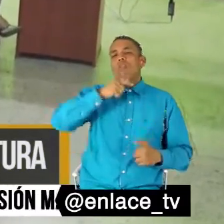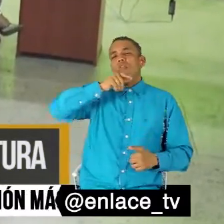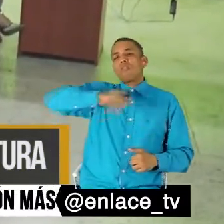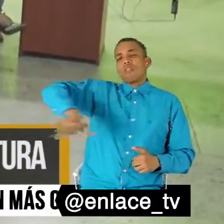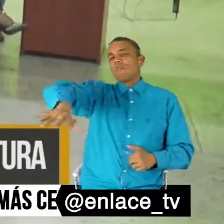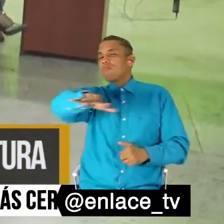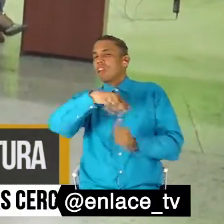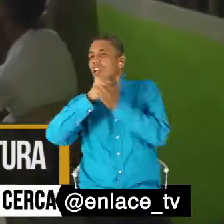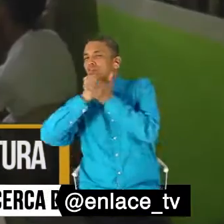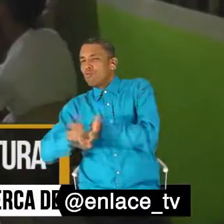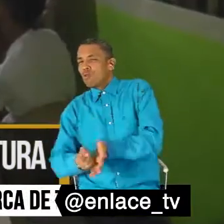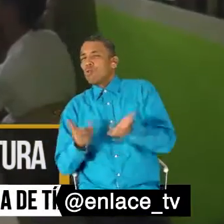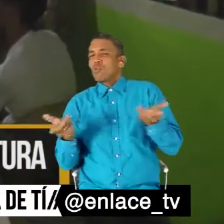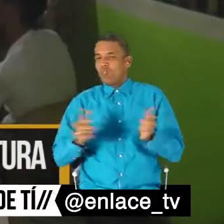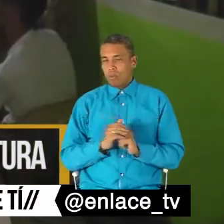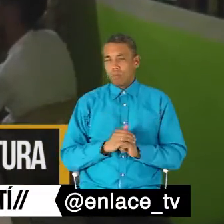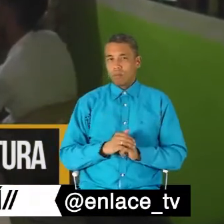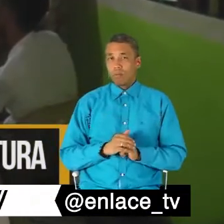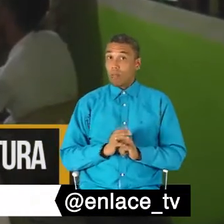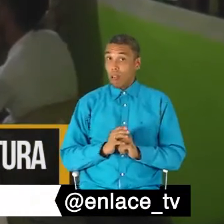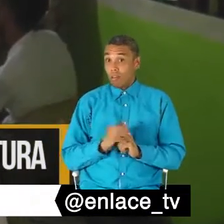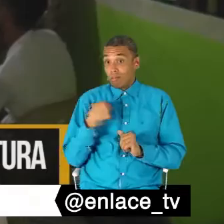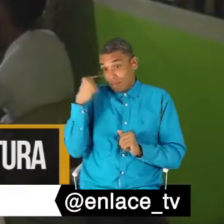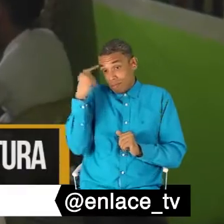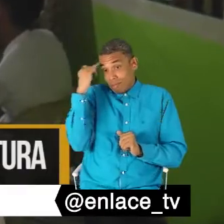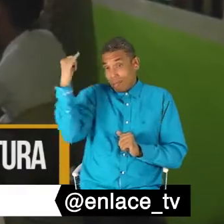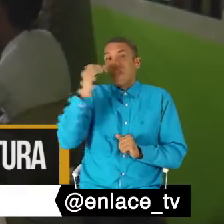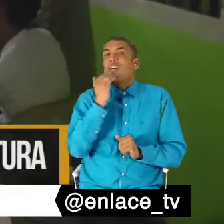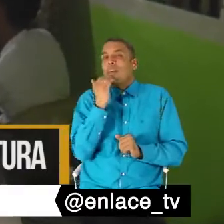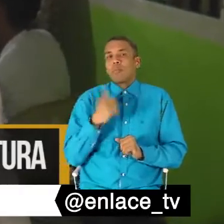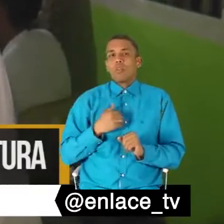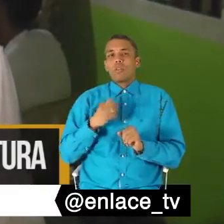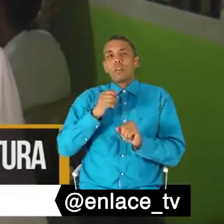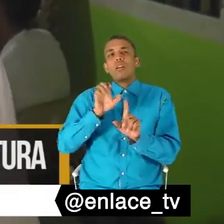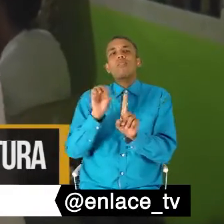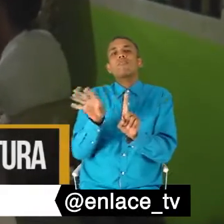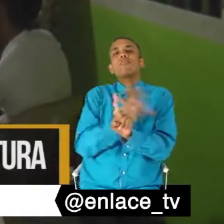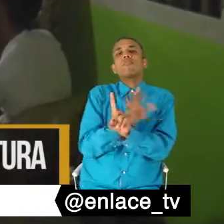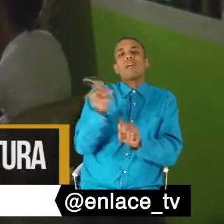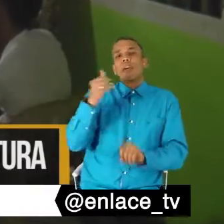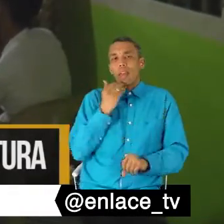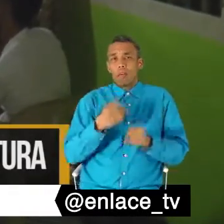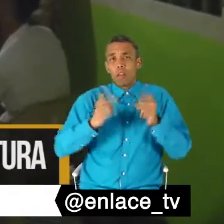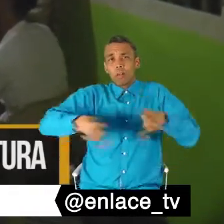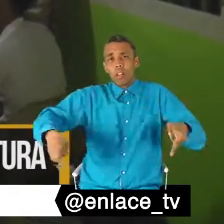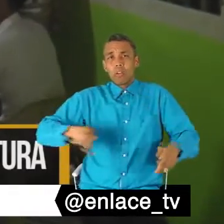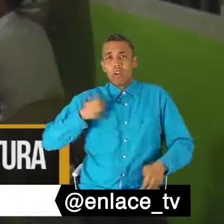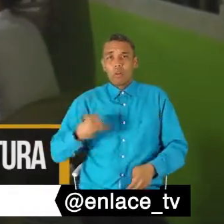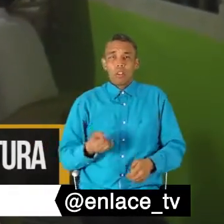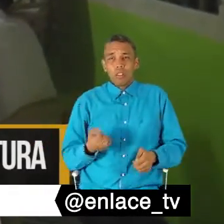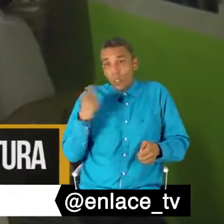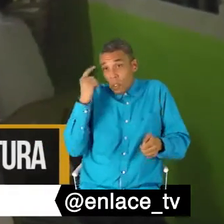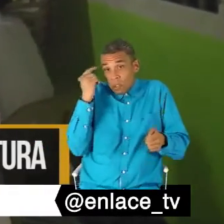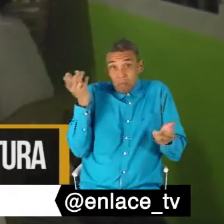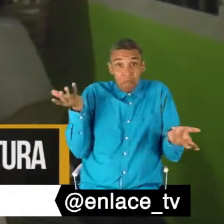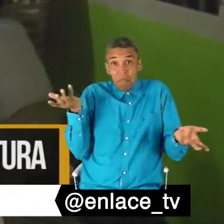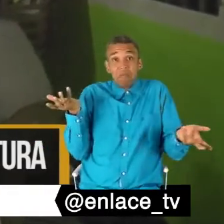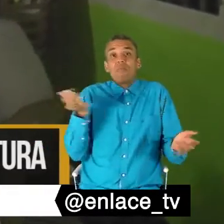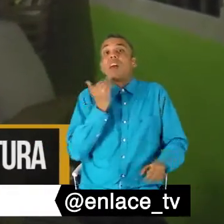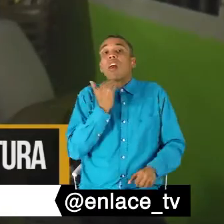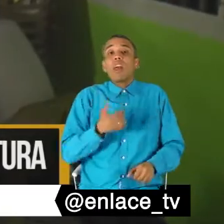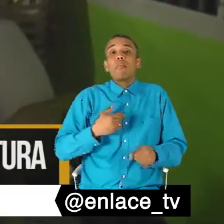del corregimiento de Llanito no tienen el conocimiento y no tienen la información de lo que se hace respecto